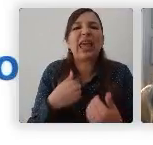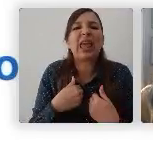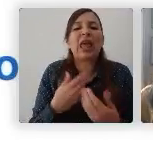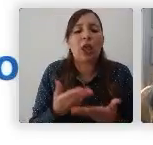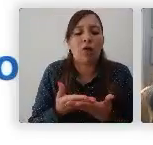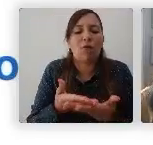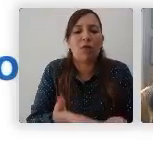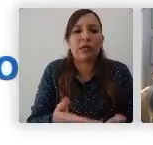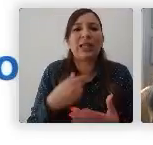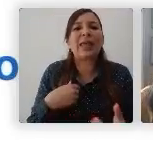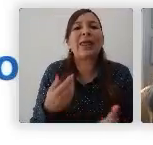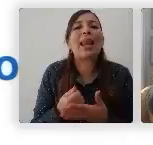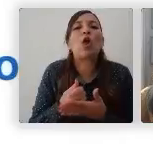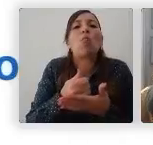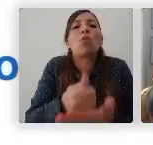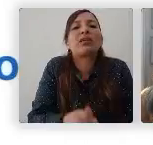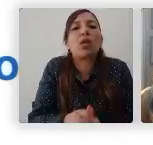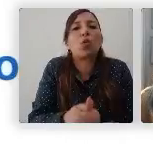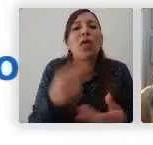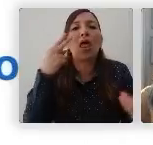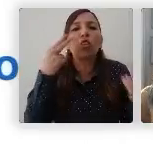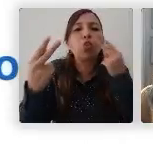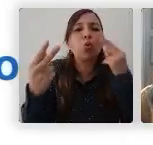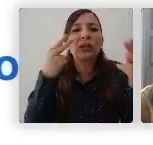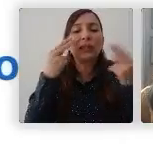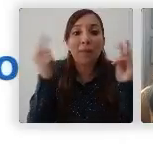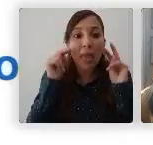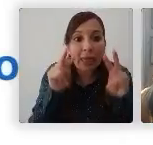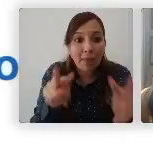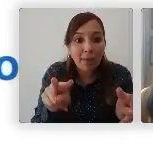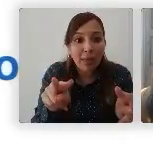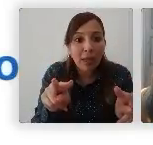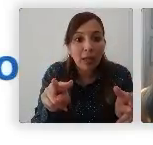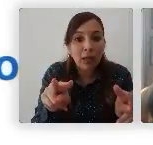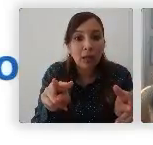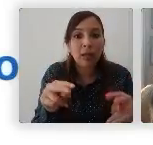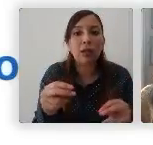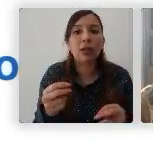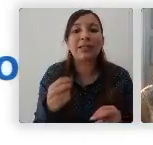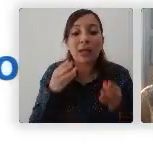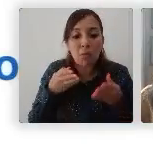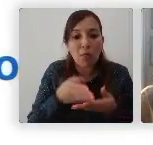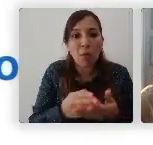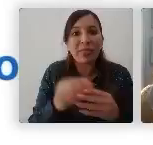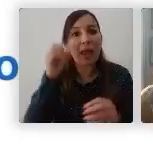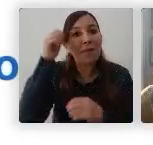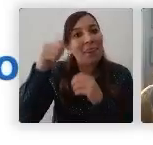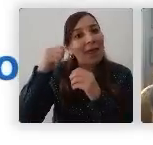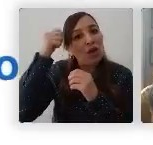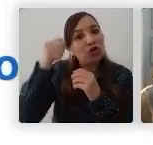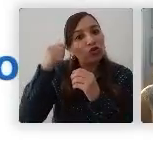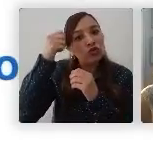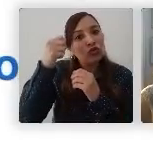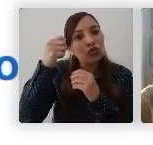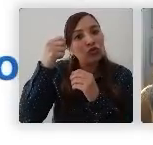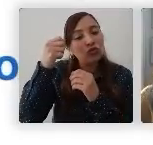para ayudar al turista que visualiza esa experiencia si es que podamos incluir vídeos también sería bueno incluir algunos